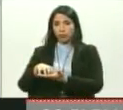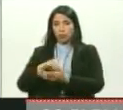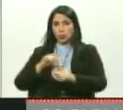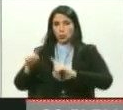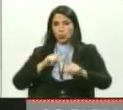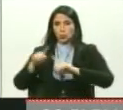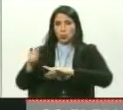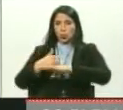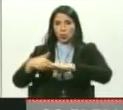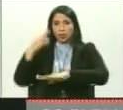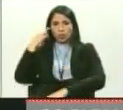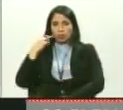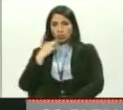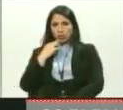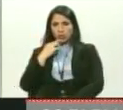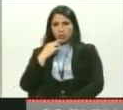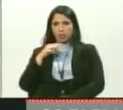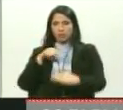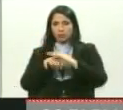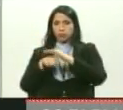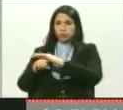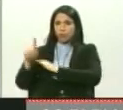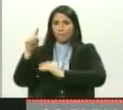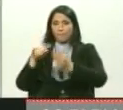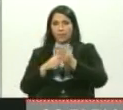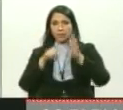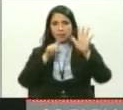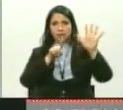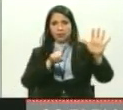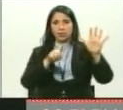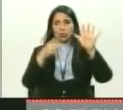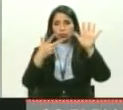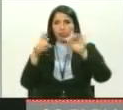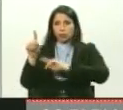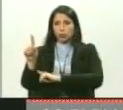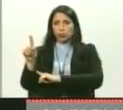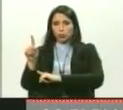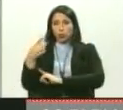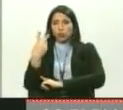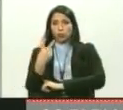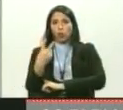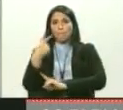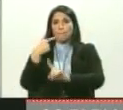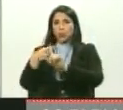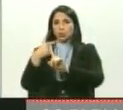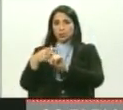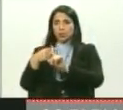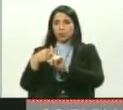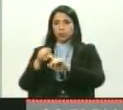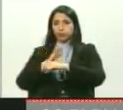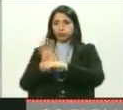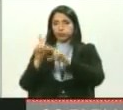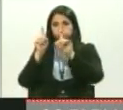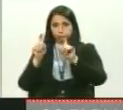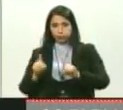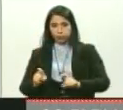Justo Noguera Pietri, han ingresado 1.681, dos casos positivos. Quiere decir